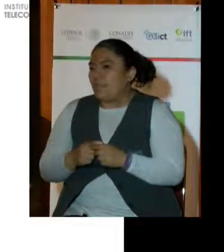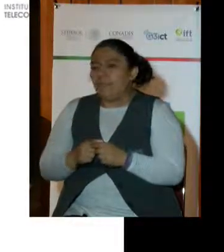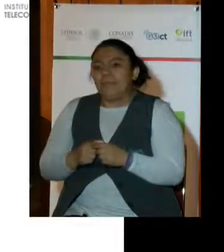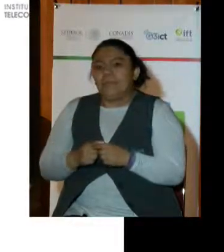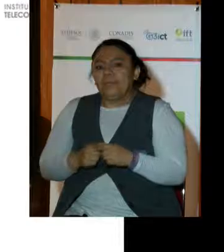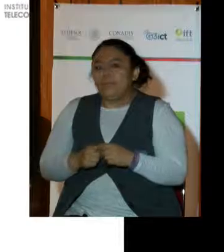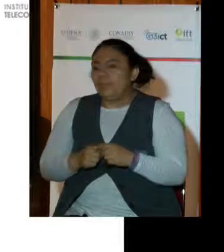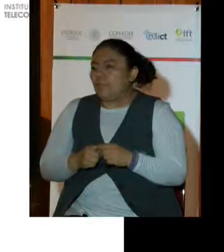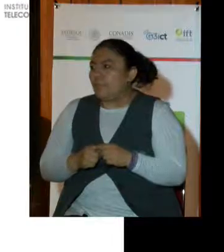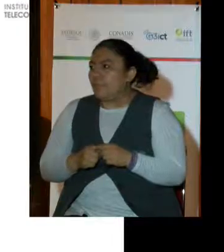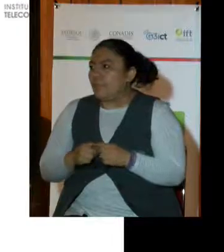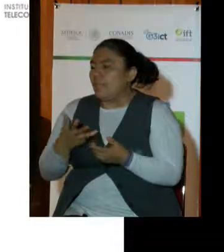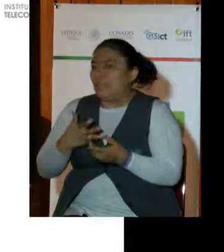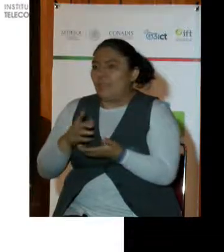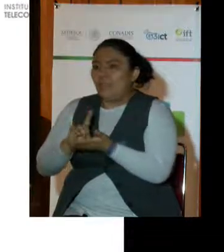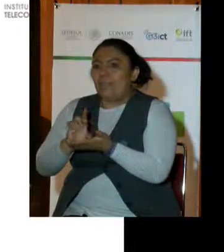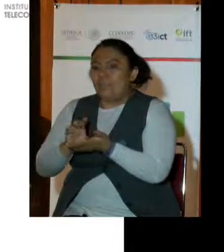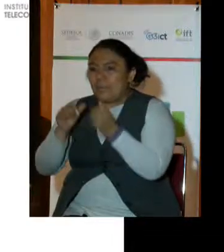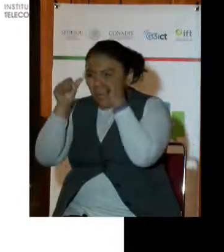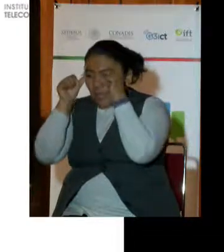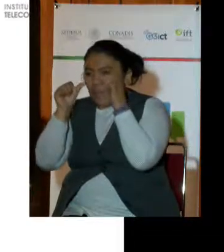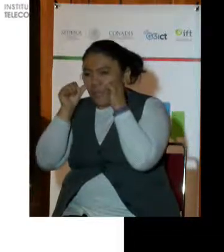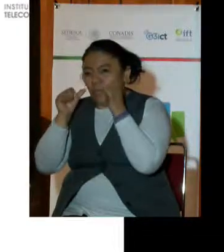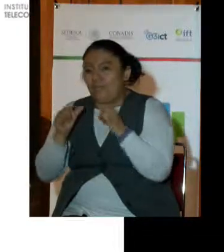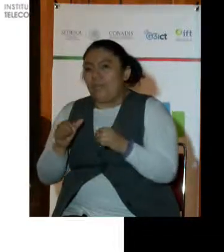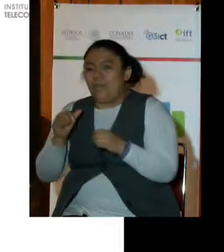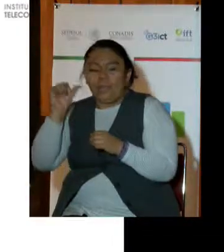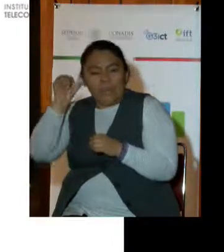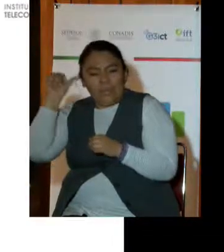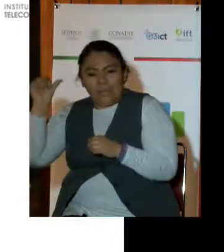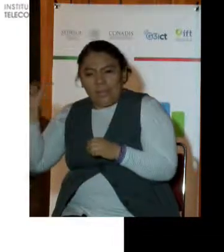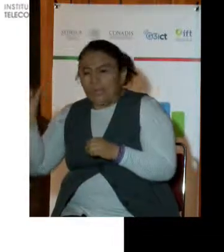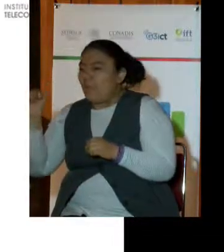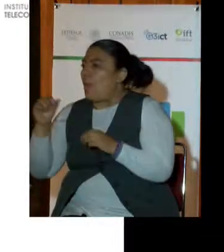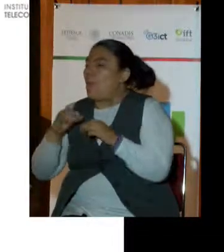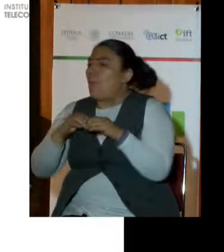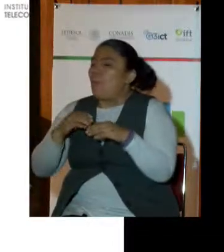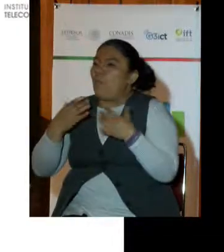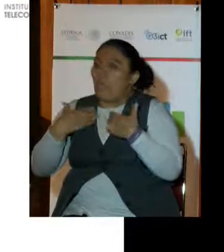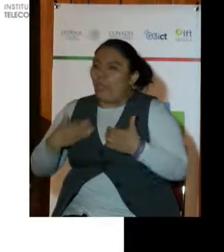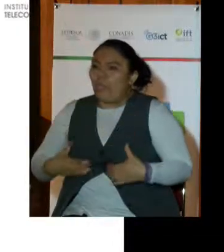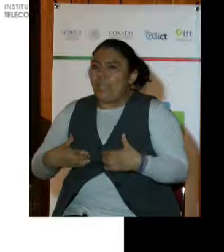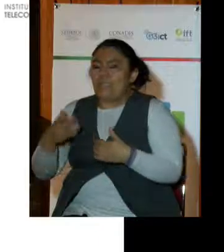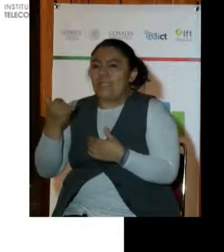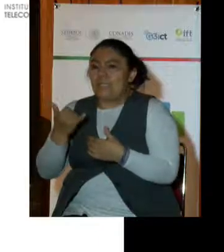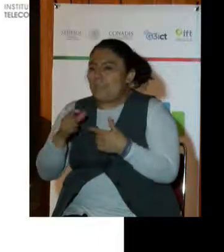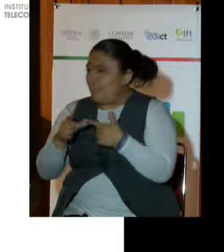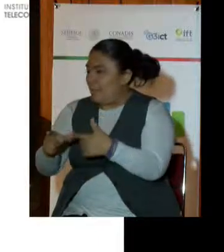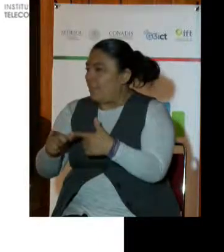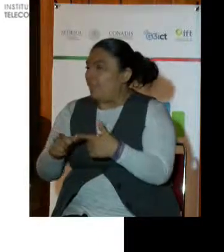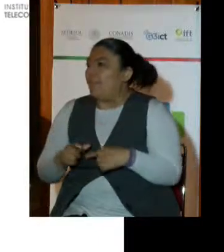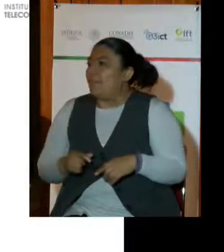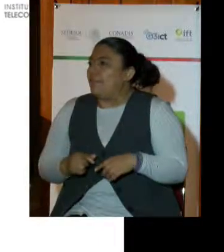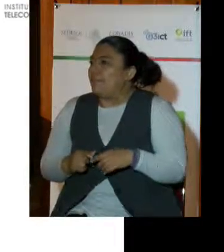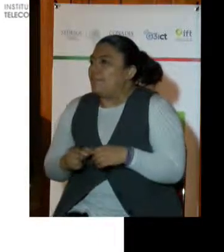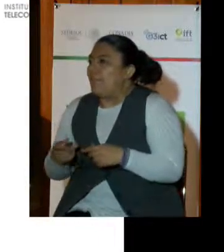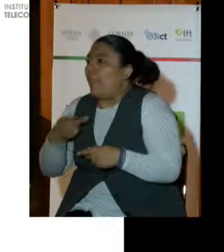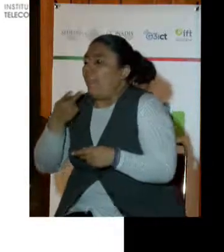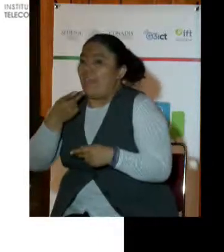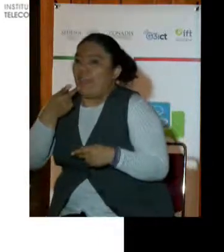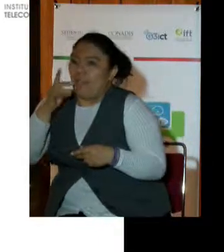ciertas discapacidad visual o auditiva o motriz. Siguiente. Te hablan